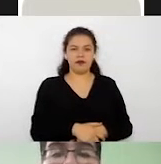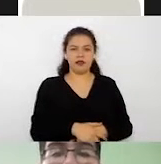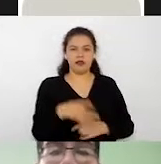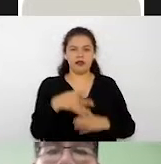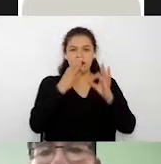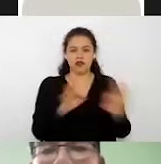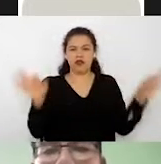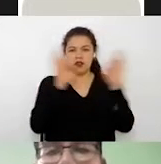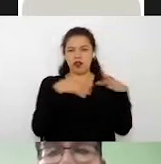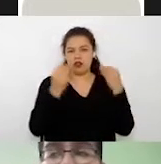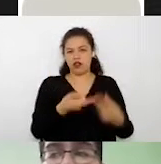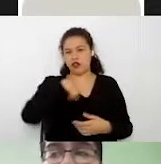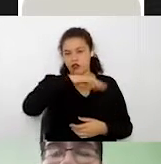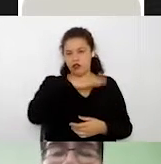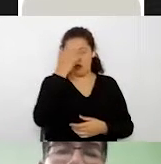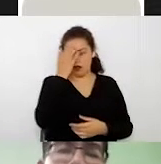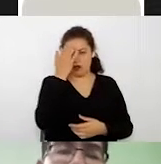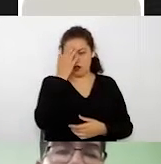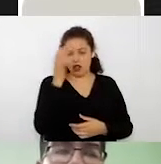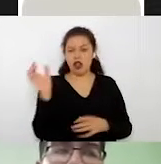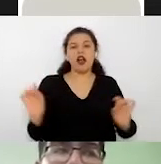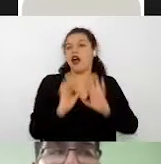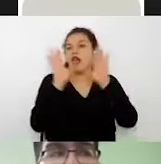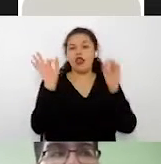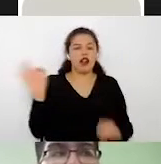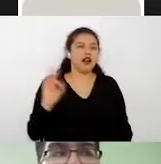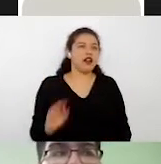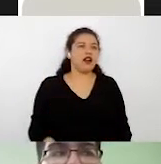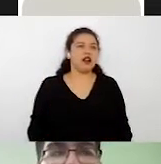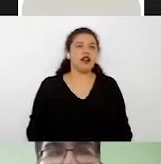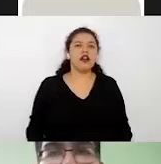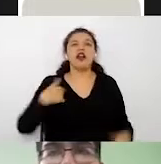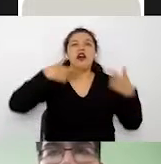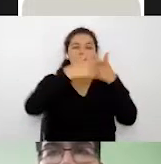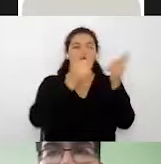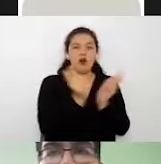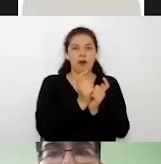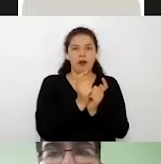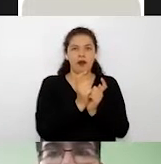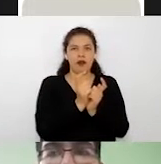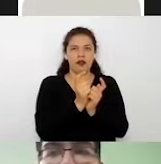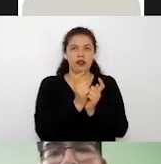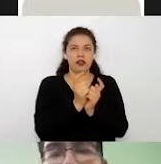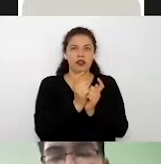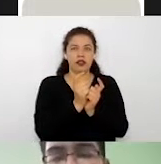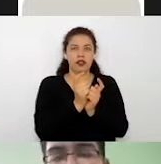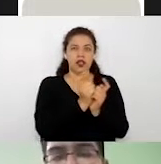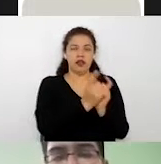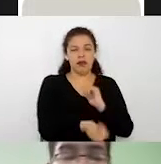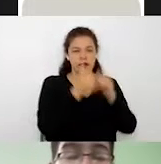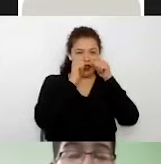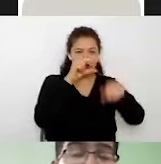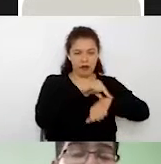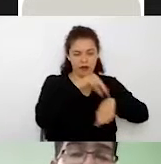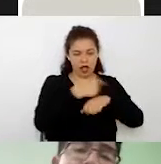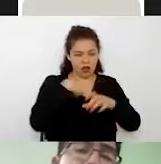el saber que a lo mejor yo me quiero unir a la brigada de primeros auxilios, pero